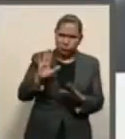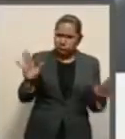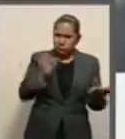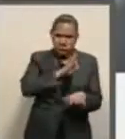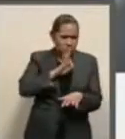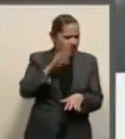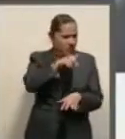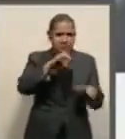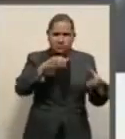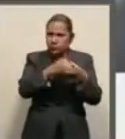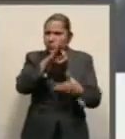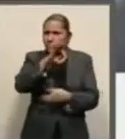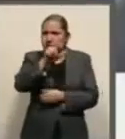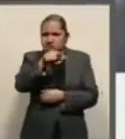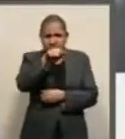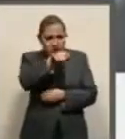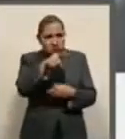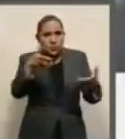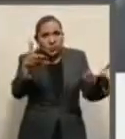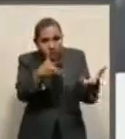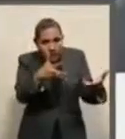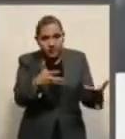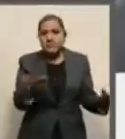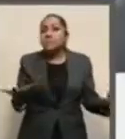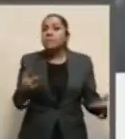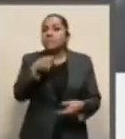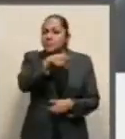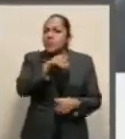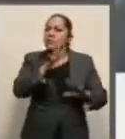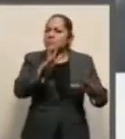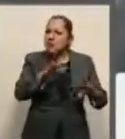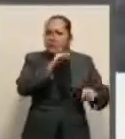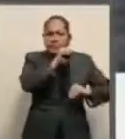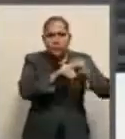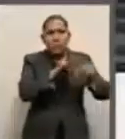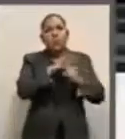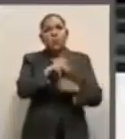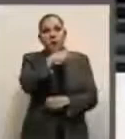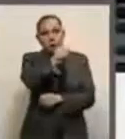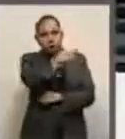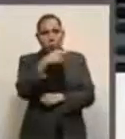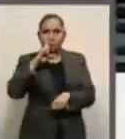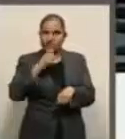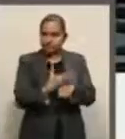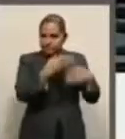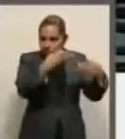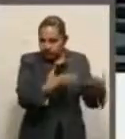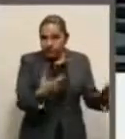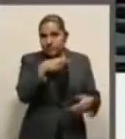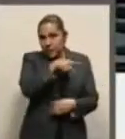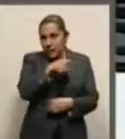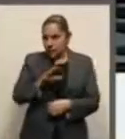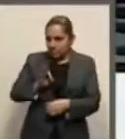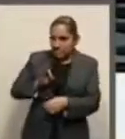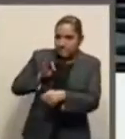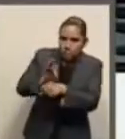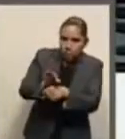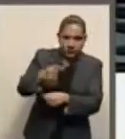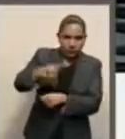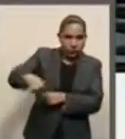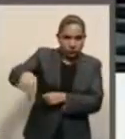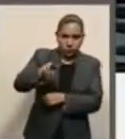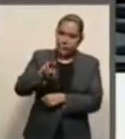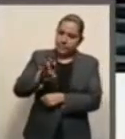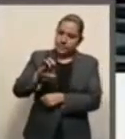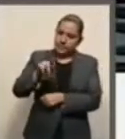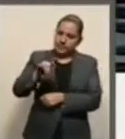aquí está desarrollada con funciones sustantivas de protección a víctimas para participar en la elaboración